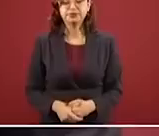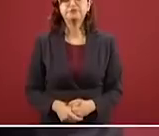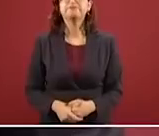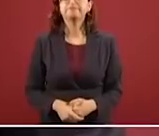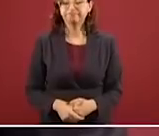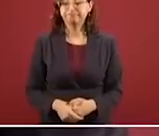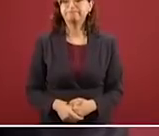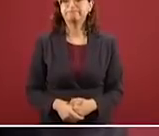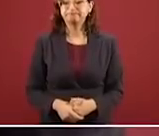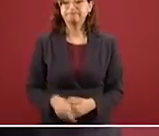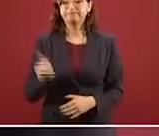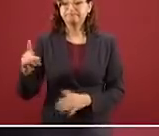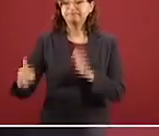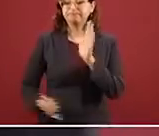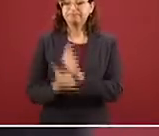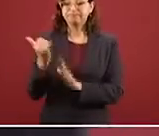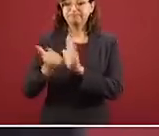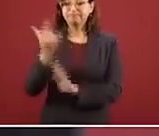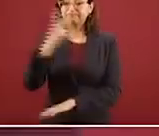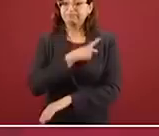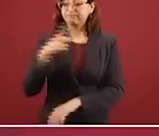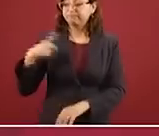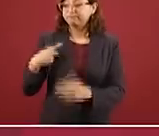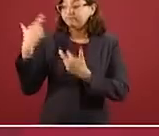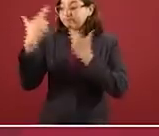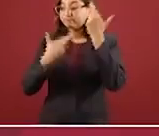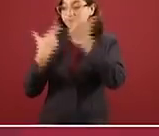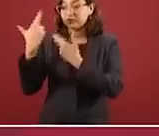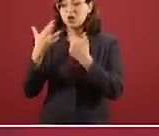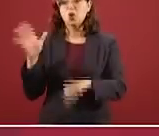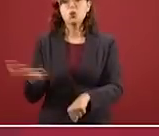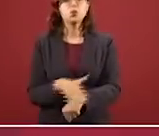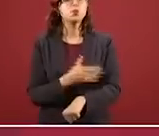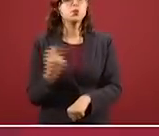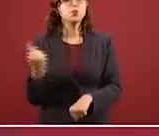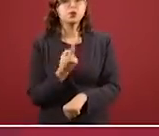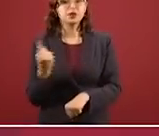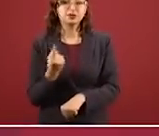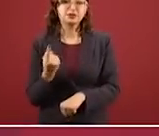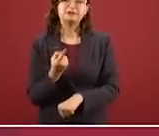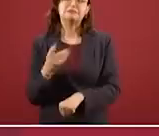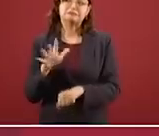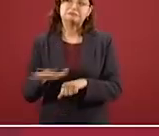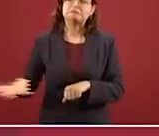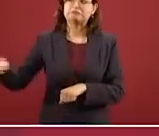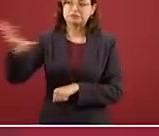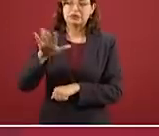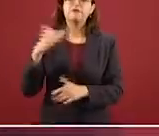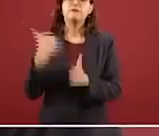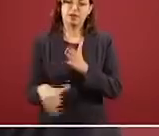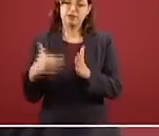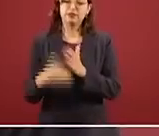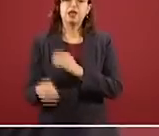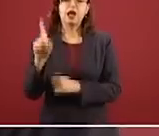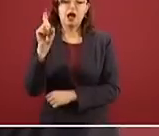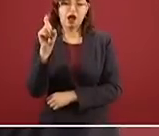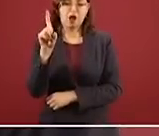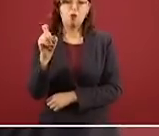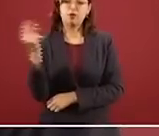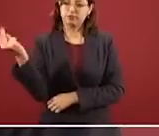revisar la obra porque hace falta el agua en Matehuala.